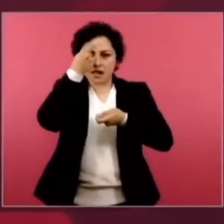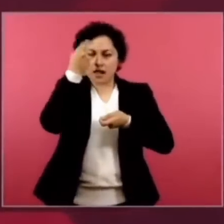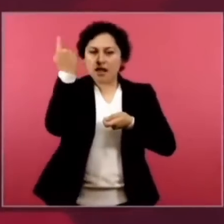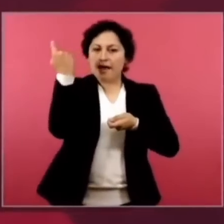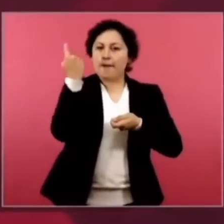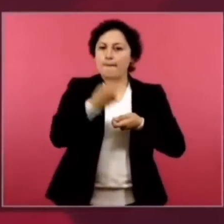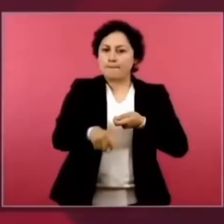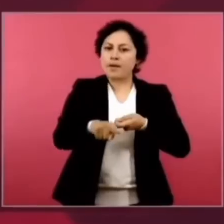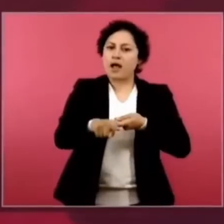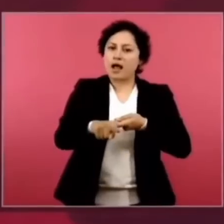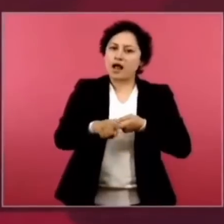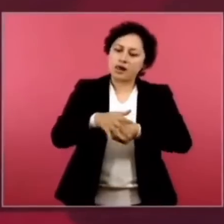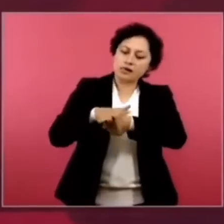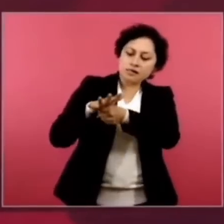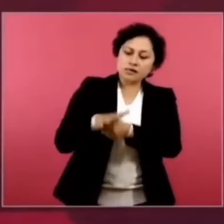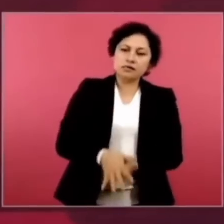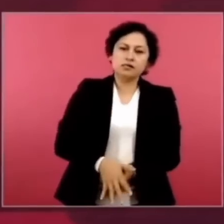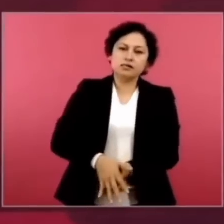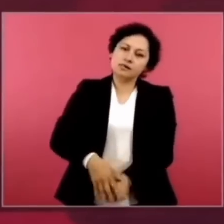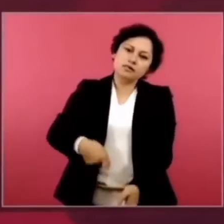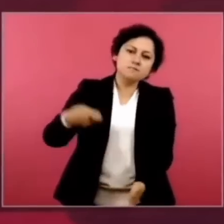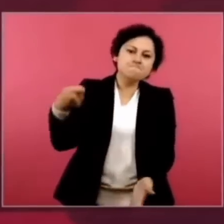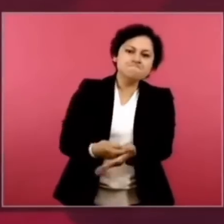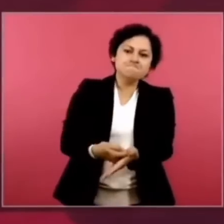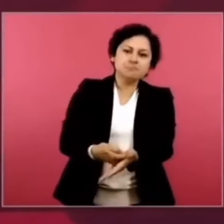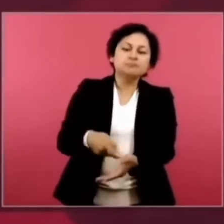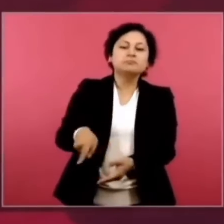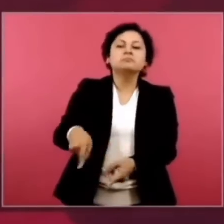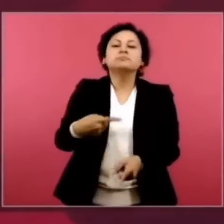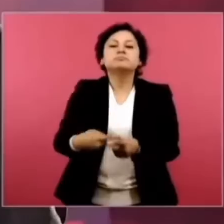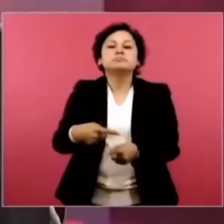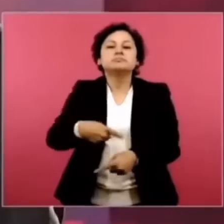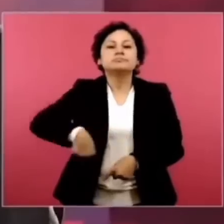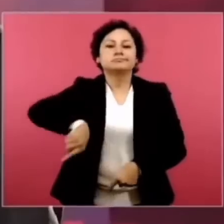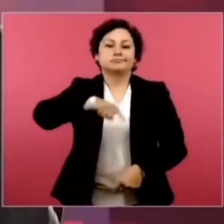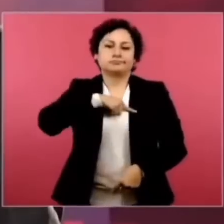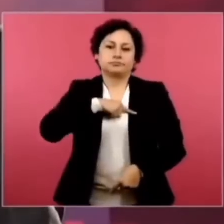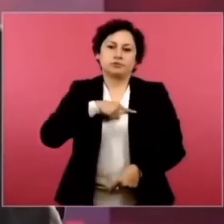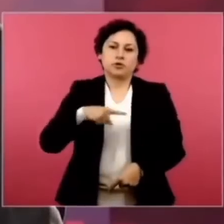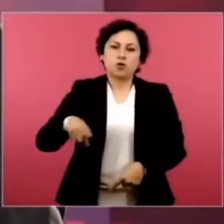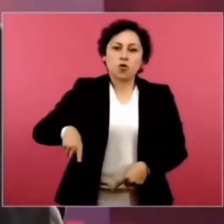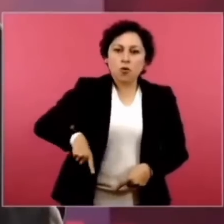arrodillar a los gobernantes y extorsionarlos.